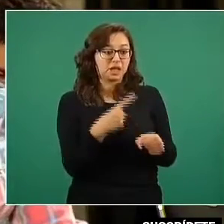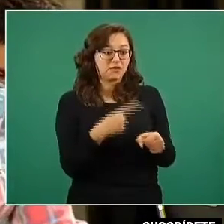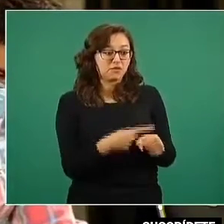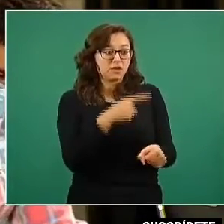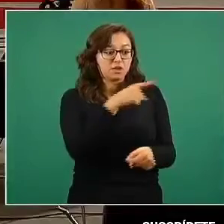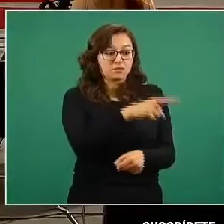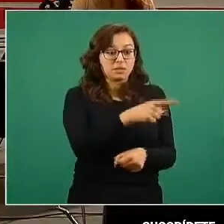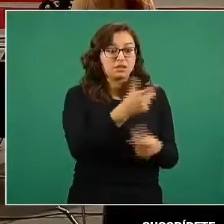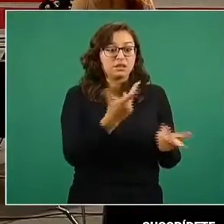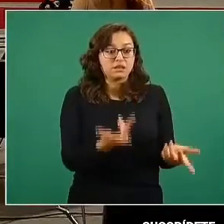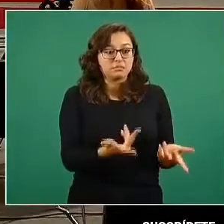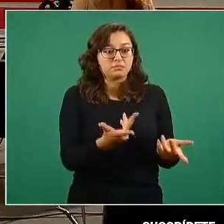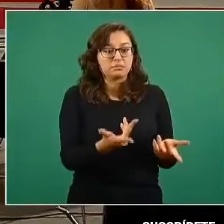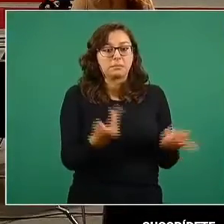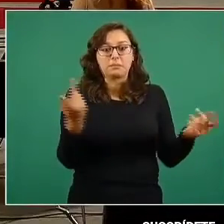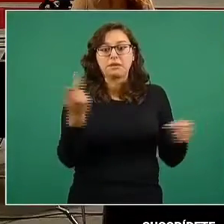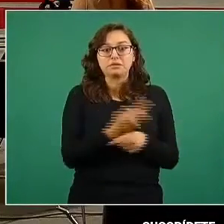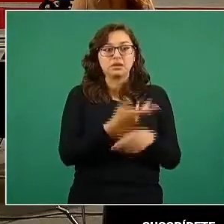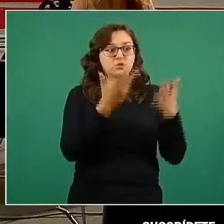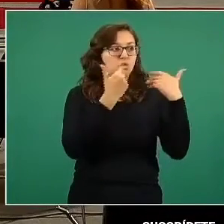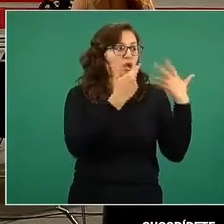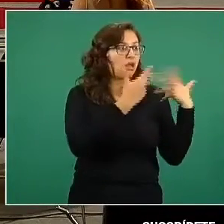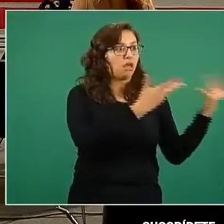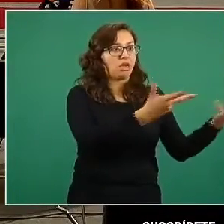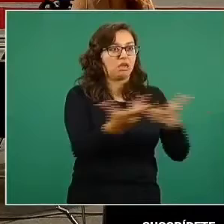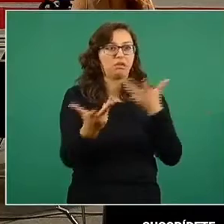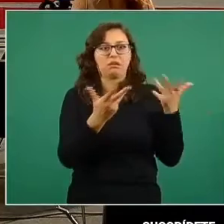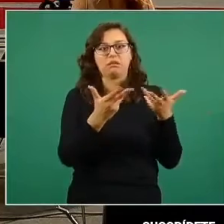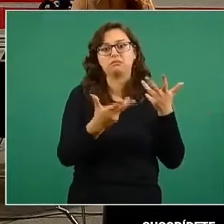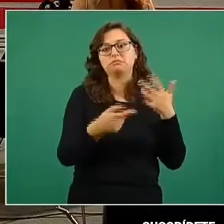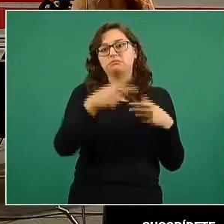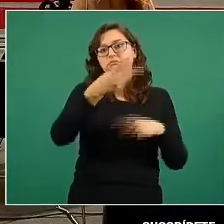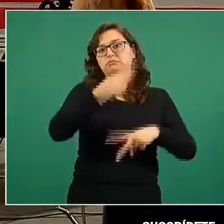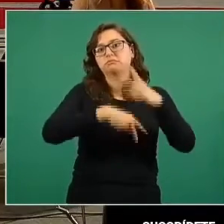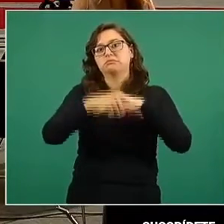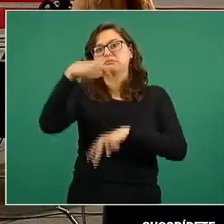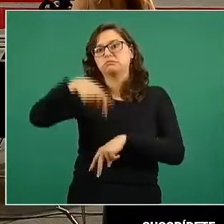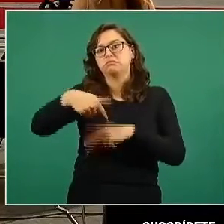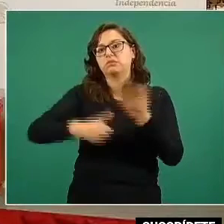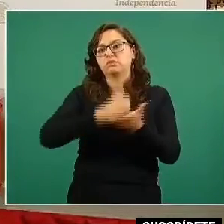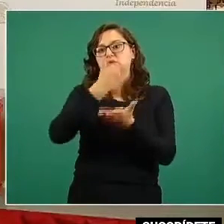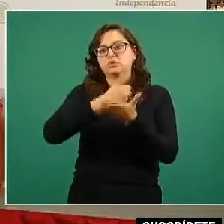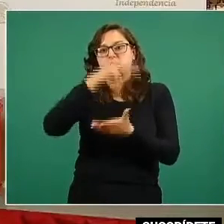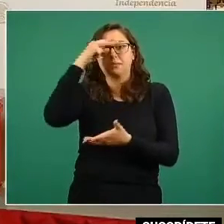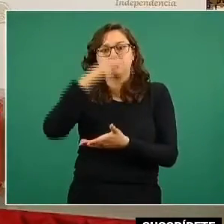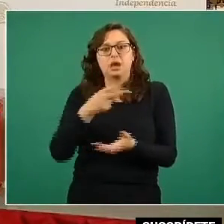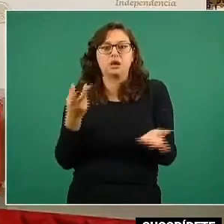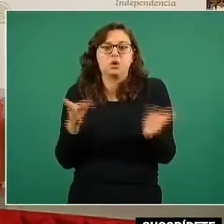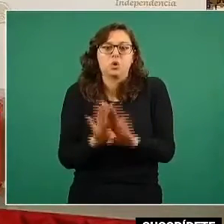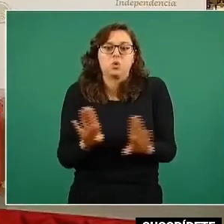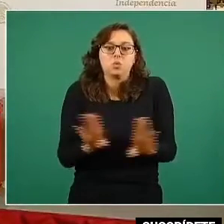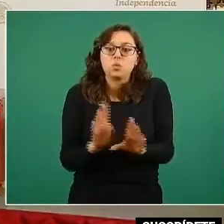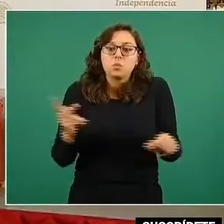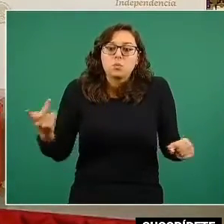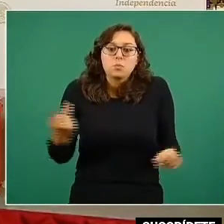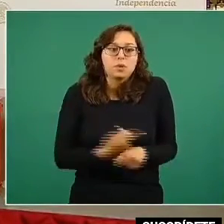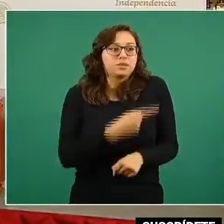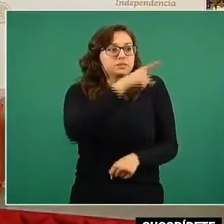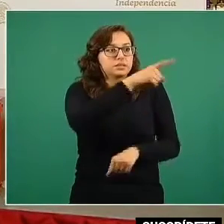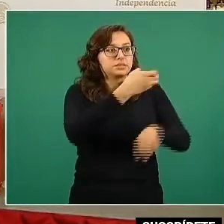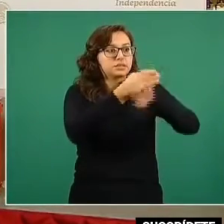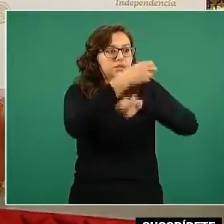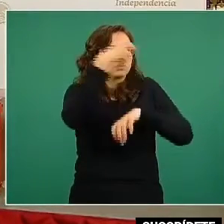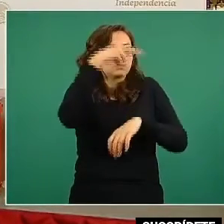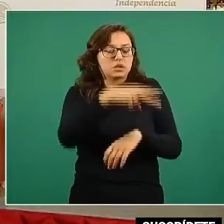de las periferias y hay equipamiento que no se ha utilizado, realmente o es inhumano o es